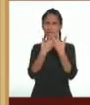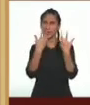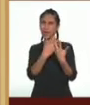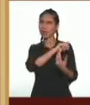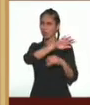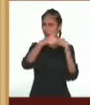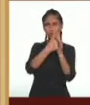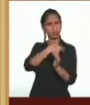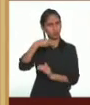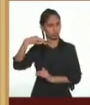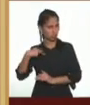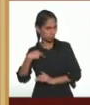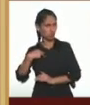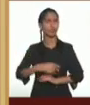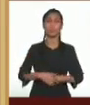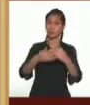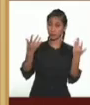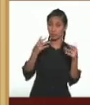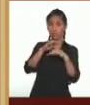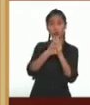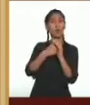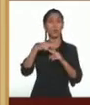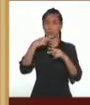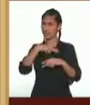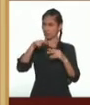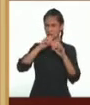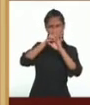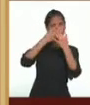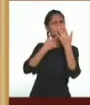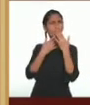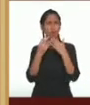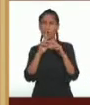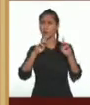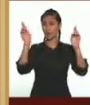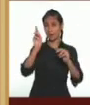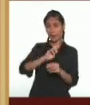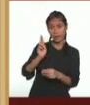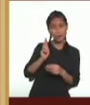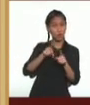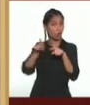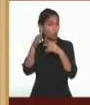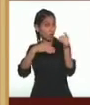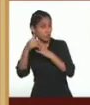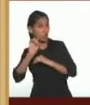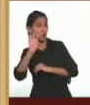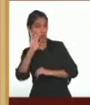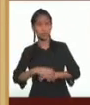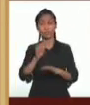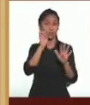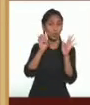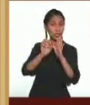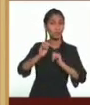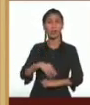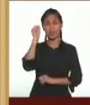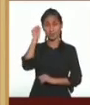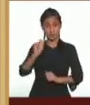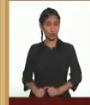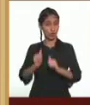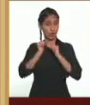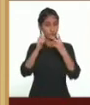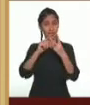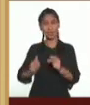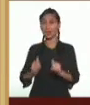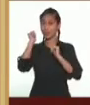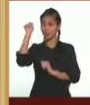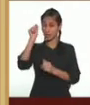de la nacionalidad, género, origen étnico o nacional, color, religión, idioma o cualquier otra condición. Por ejemplo, el derecho a la vida, el